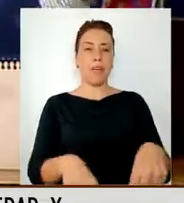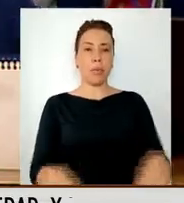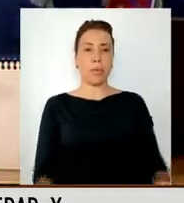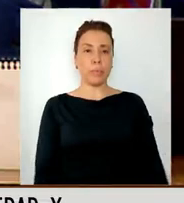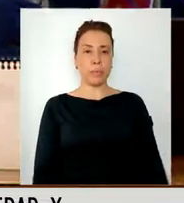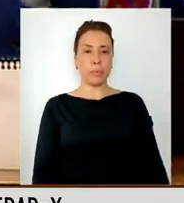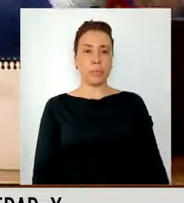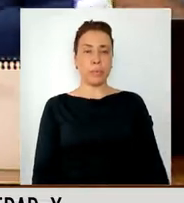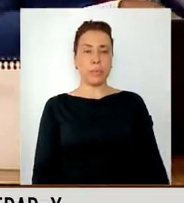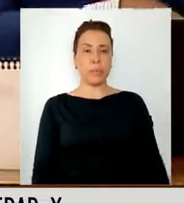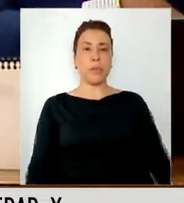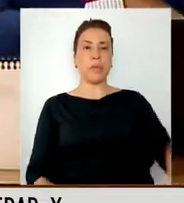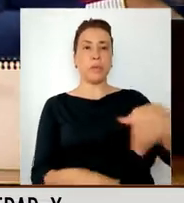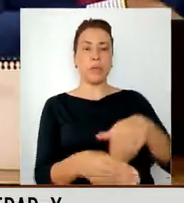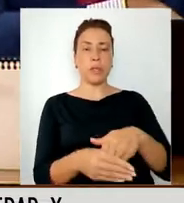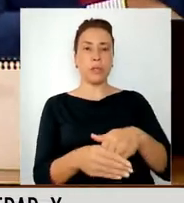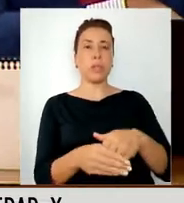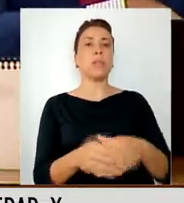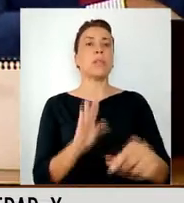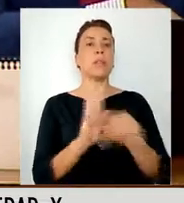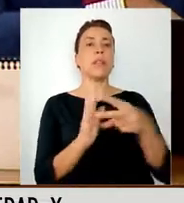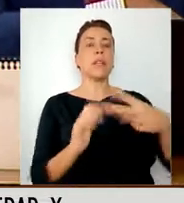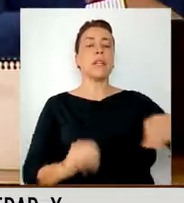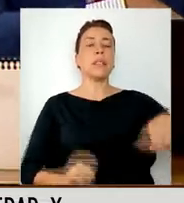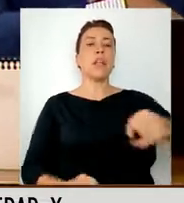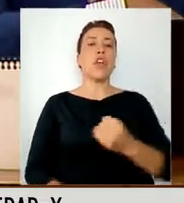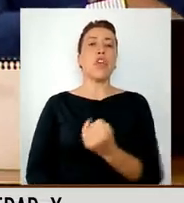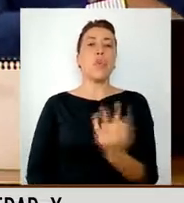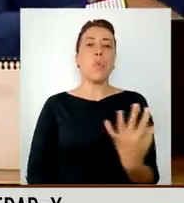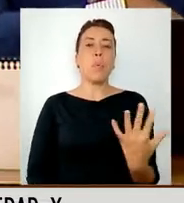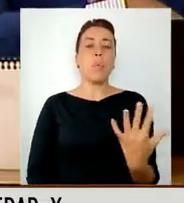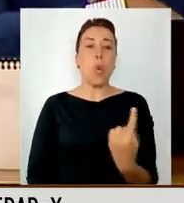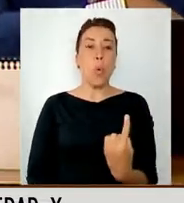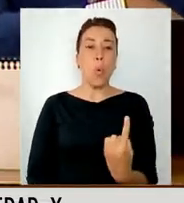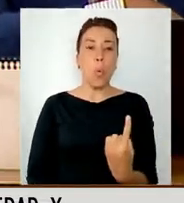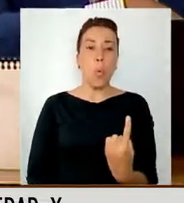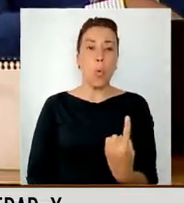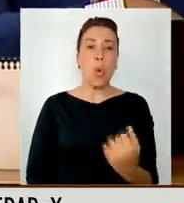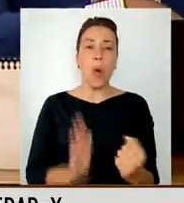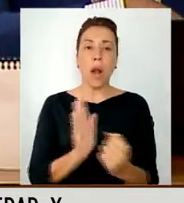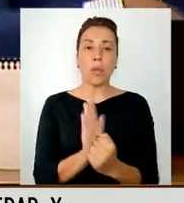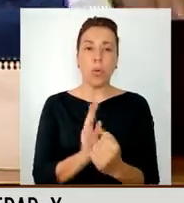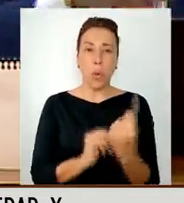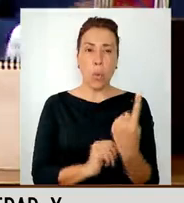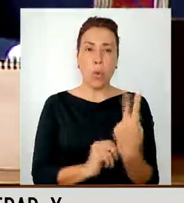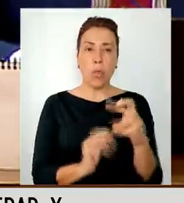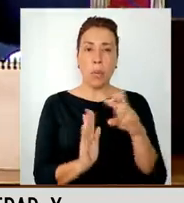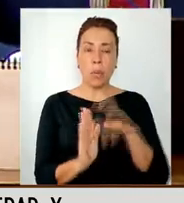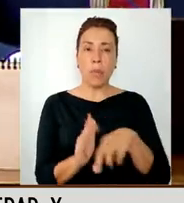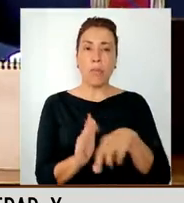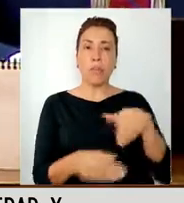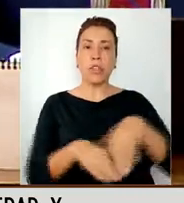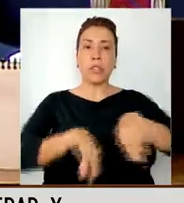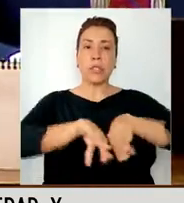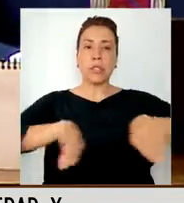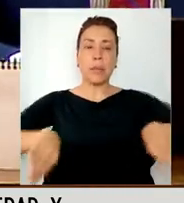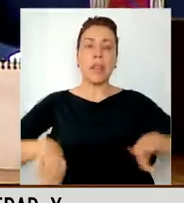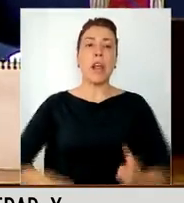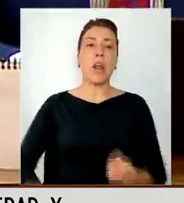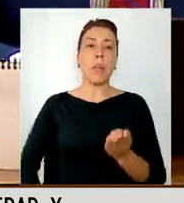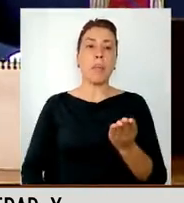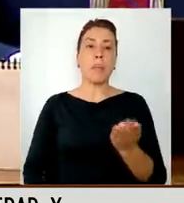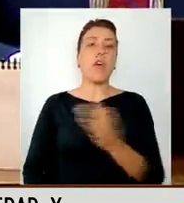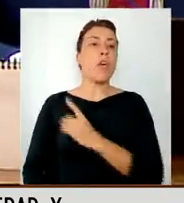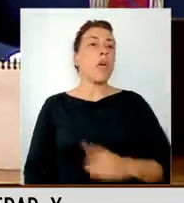votación las enmiendas del senado sobre el numeral 1 del artículo único del proyecto cuyo dotación separada ha sido solicitada por la diputada Sofía Cid